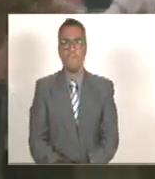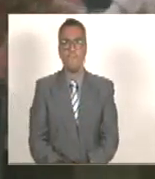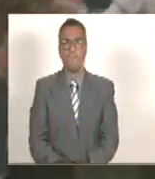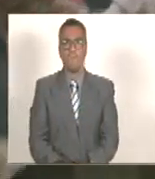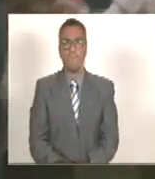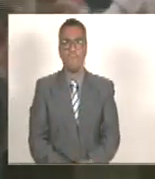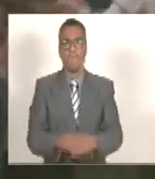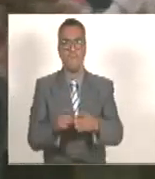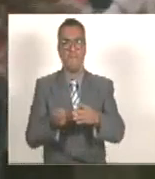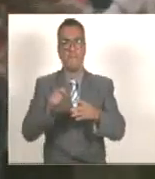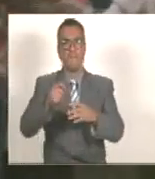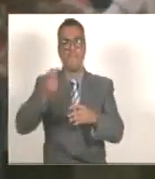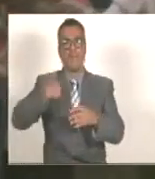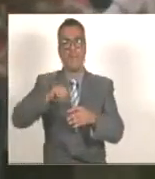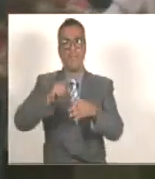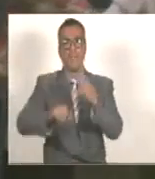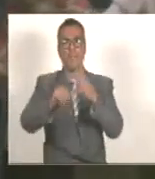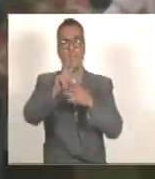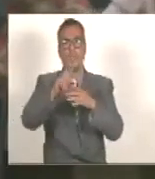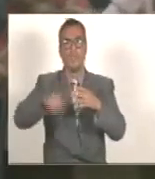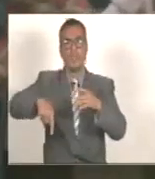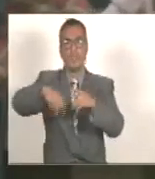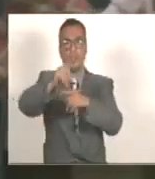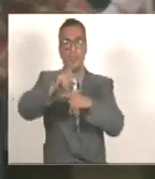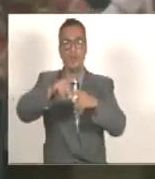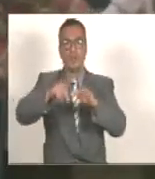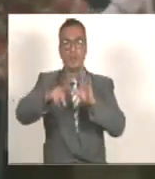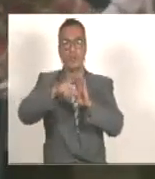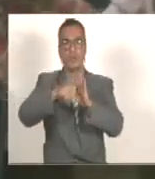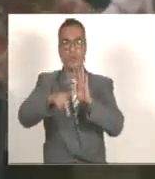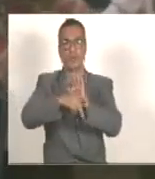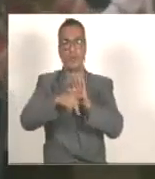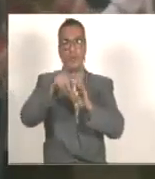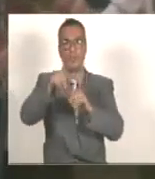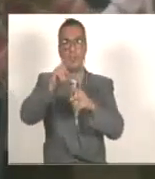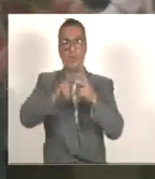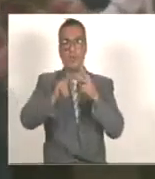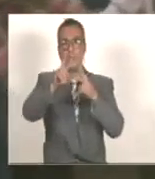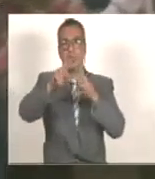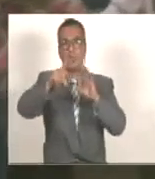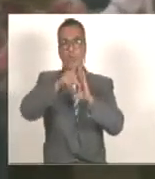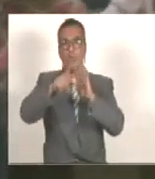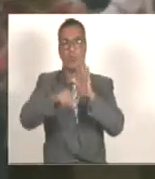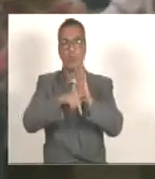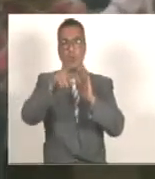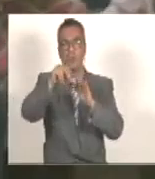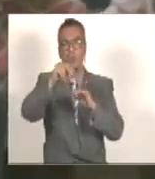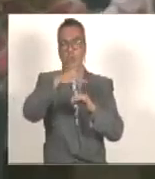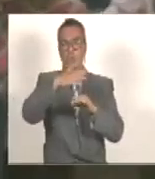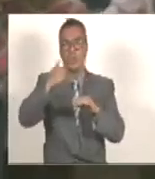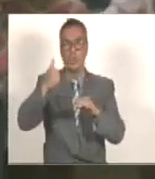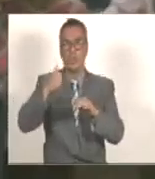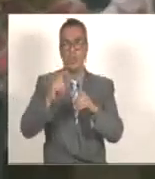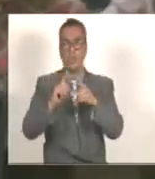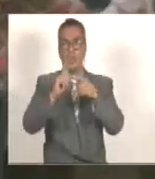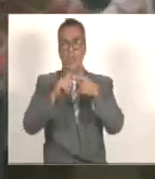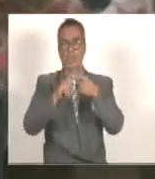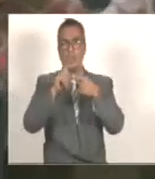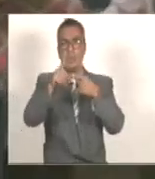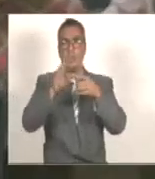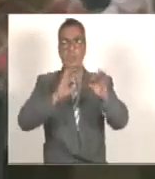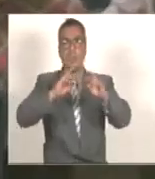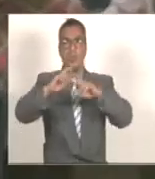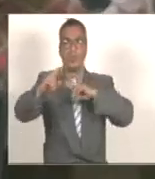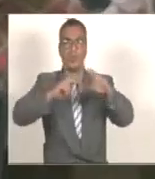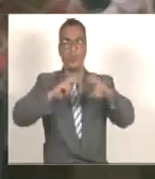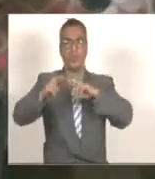esta máxima tiene dos normas, unas varias, pero hay dos normas que no debemos. Una, las